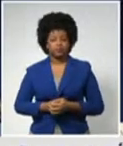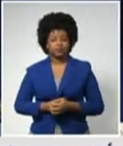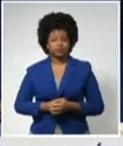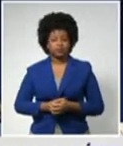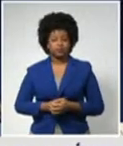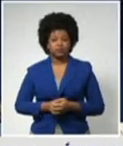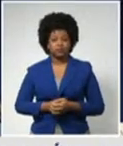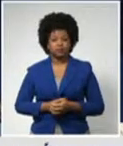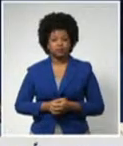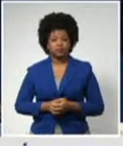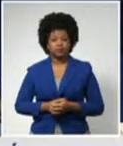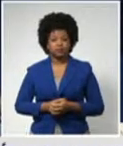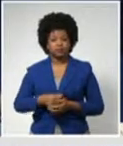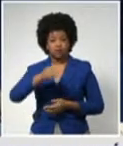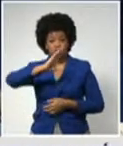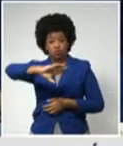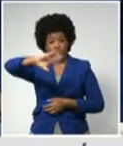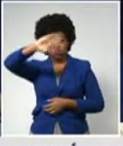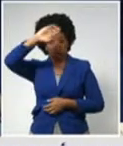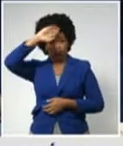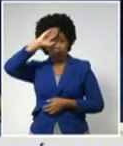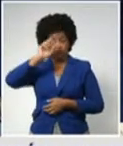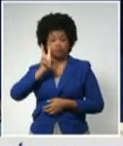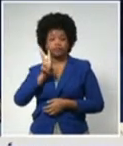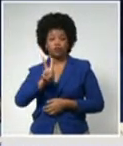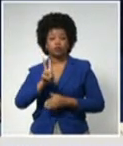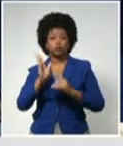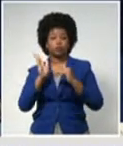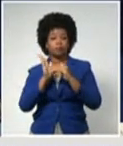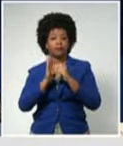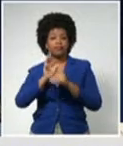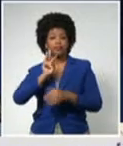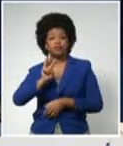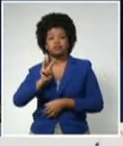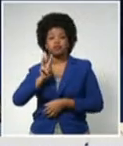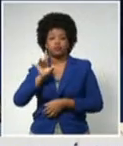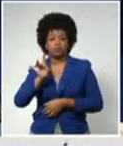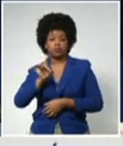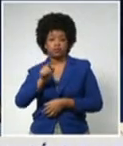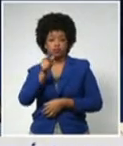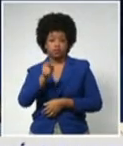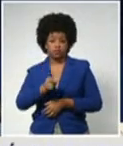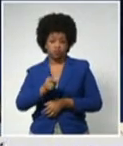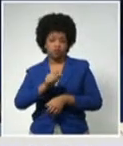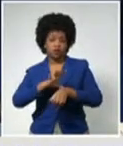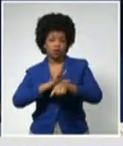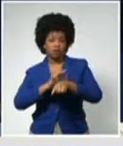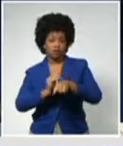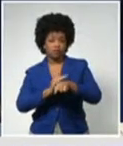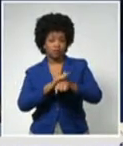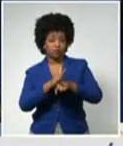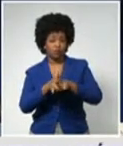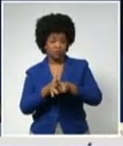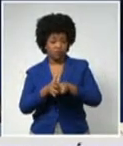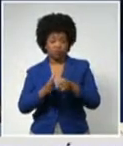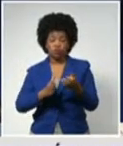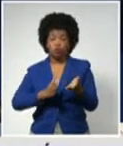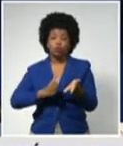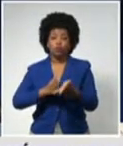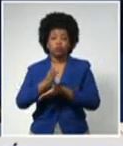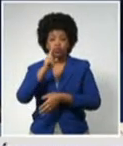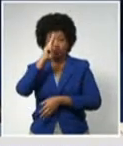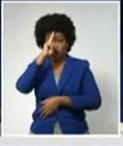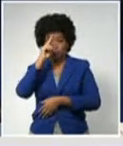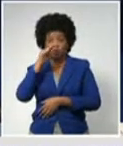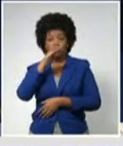En Cuba, de los 2.315 casos que se han diagnosticado con la enfermedad, se mantienen